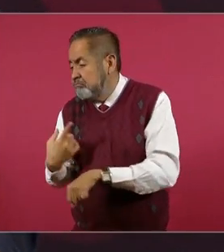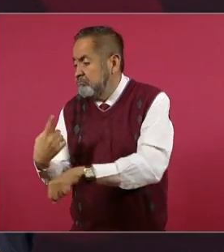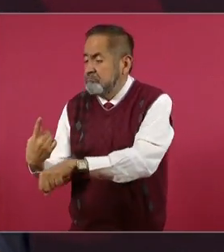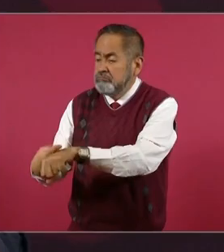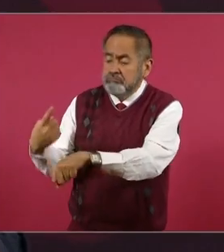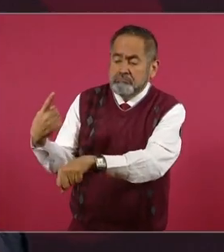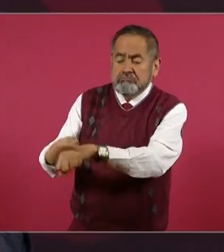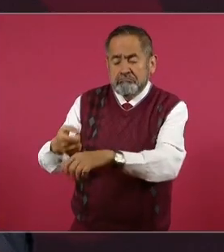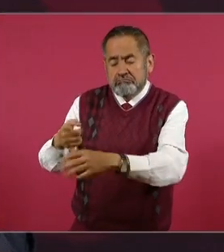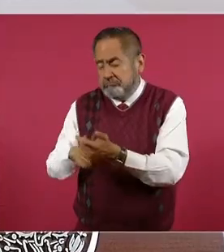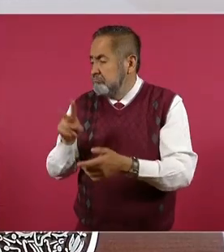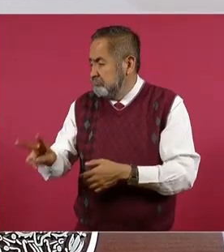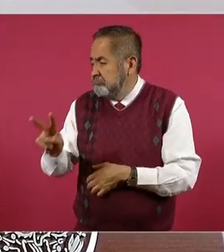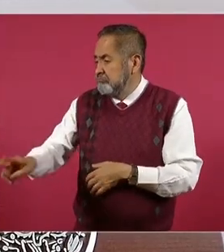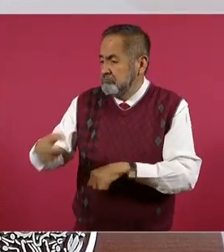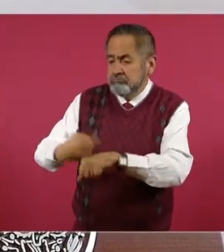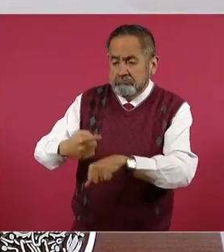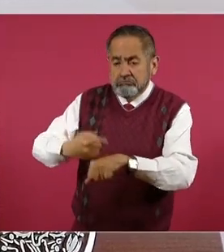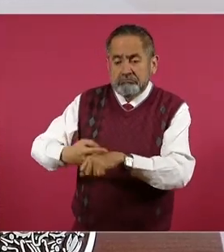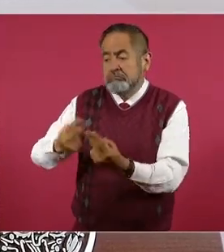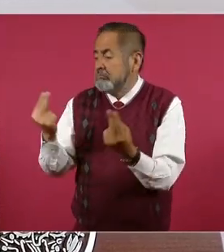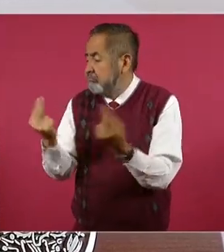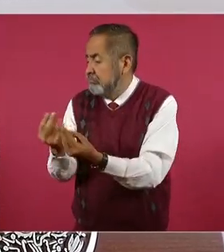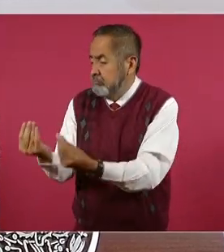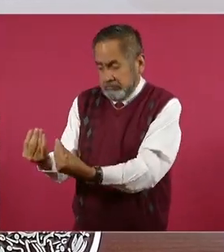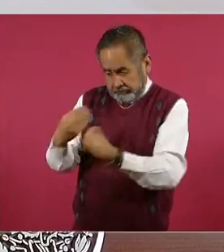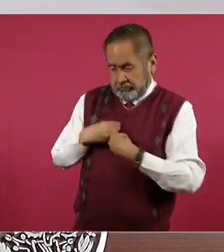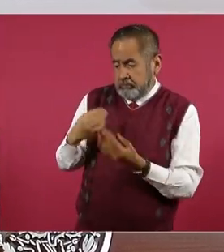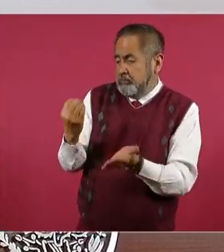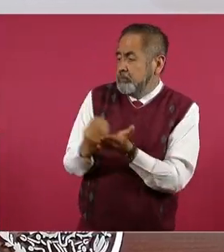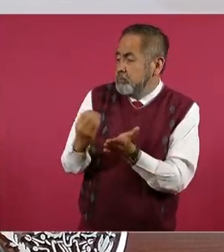de quienes vinieron